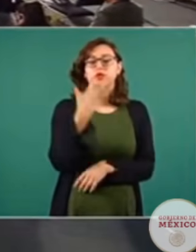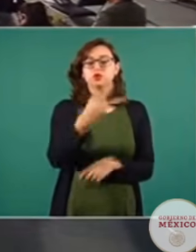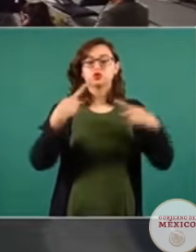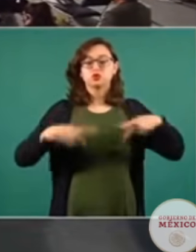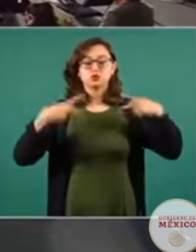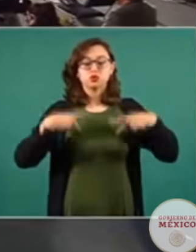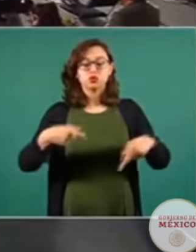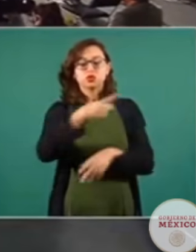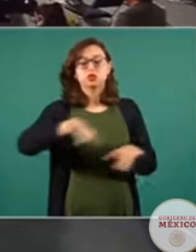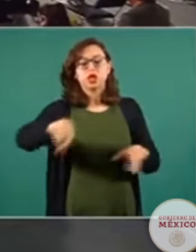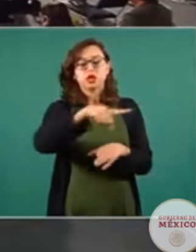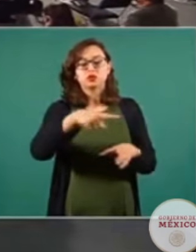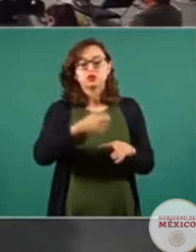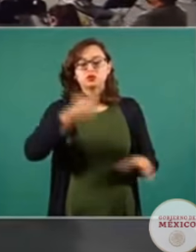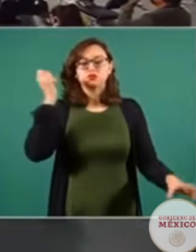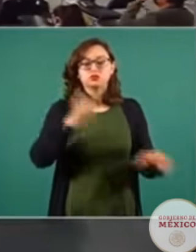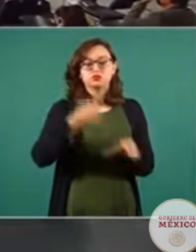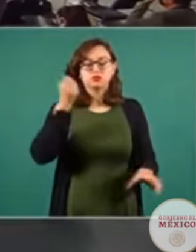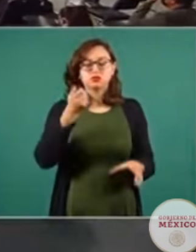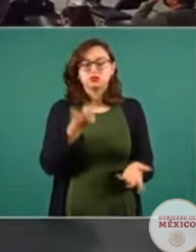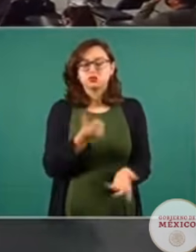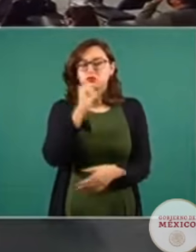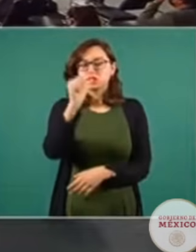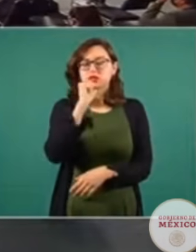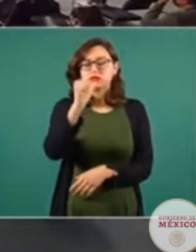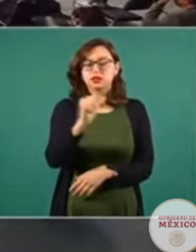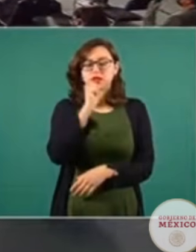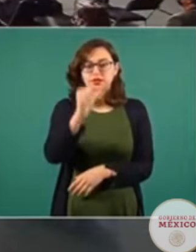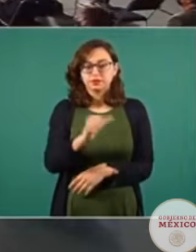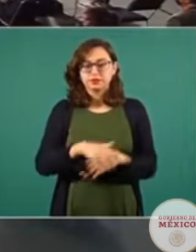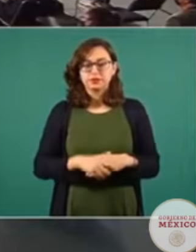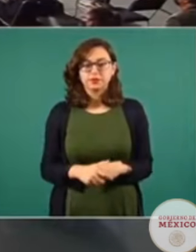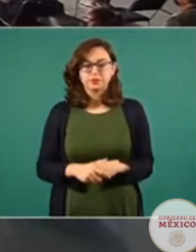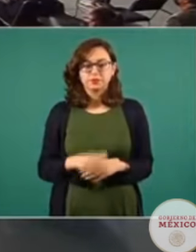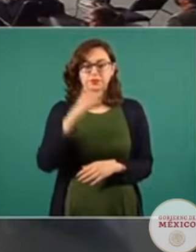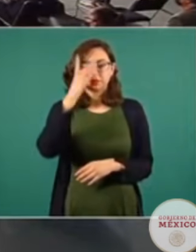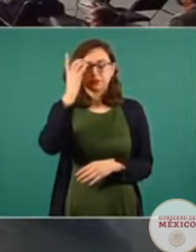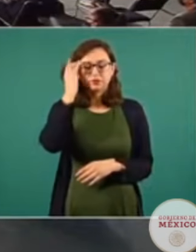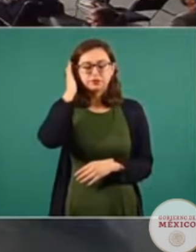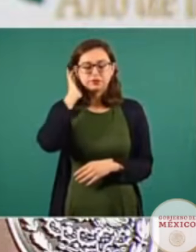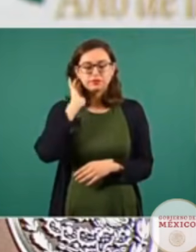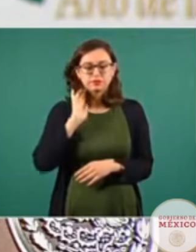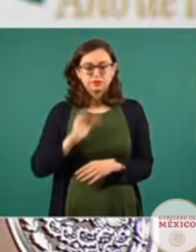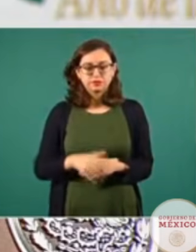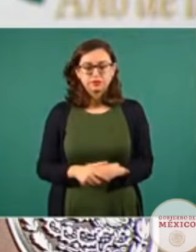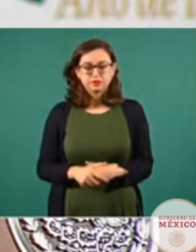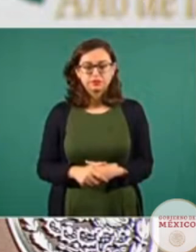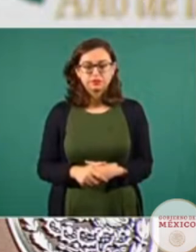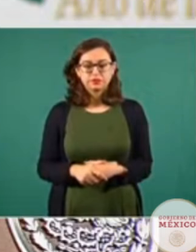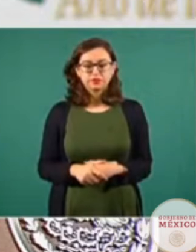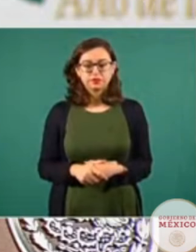serían mayores, perdón, los que no han sido sentenciados